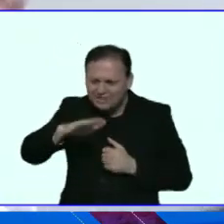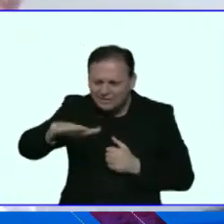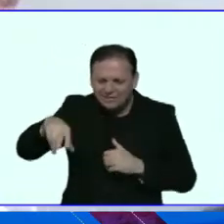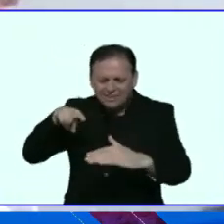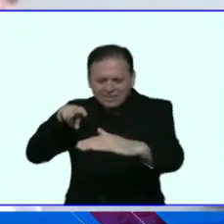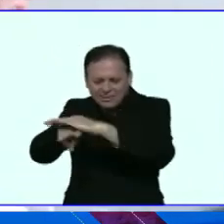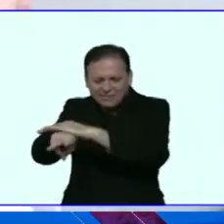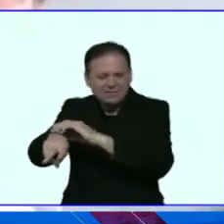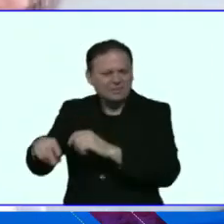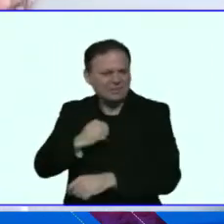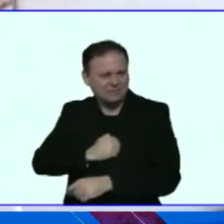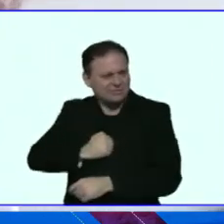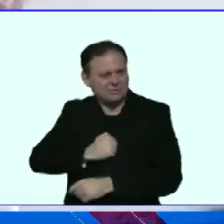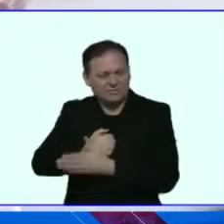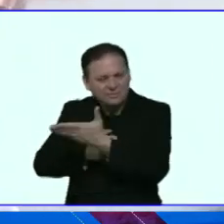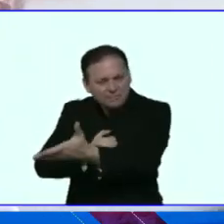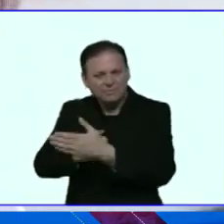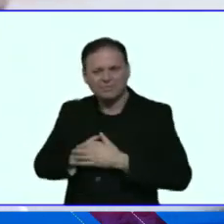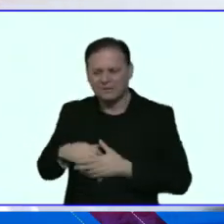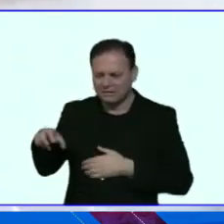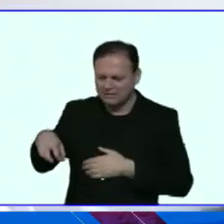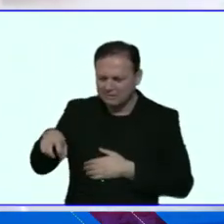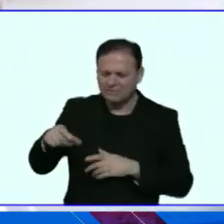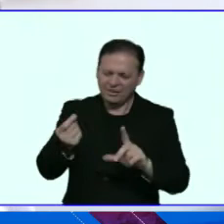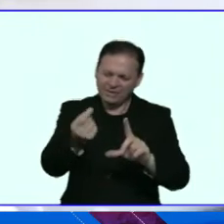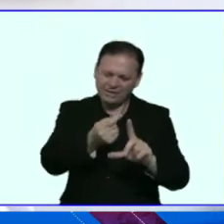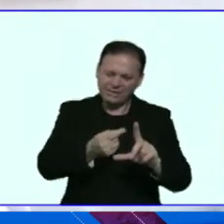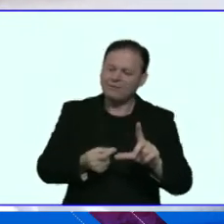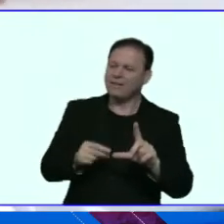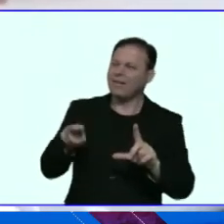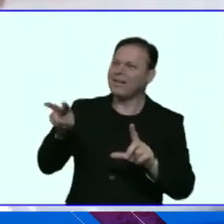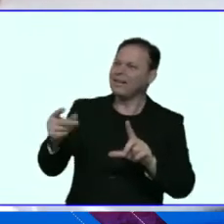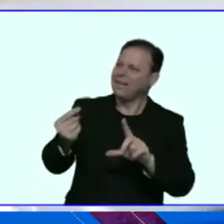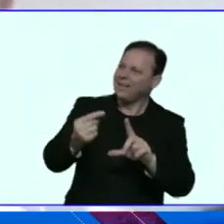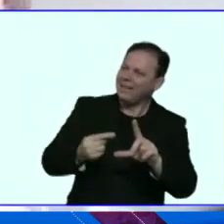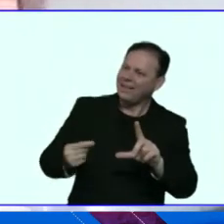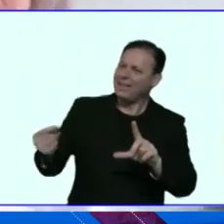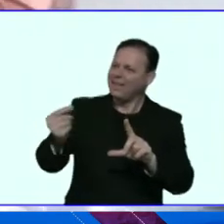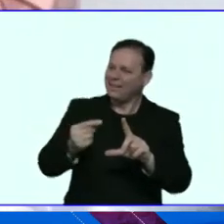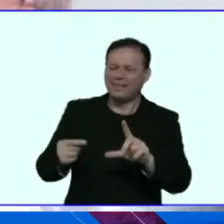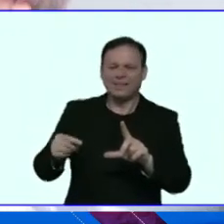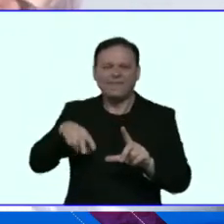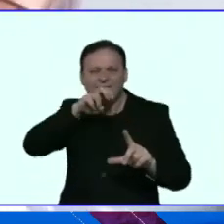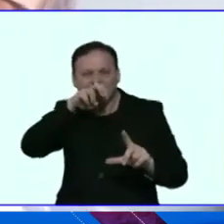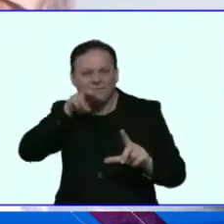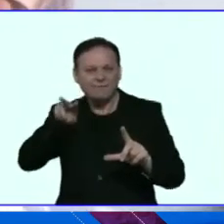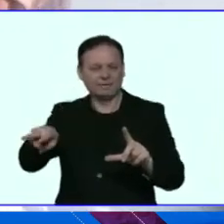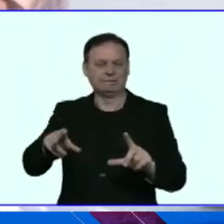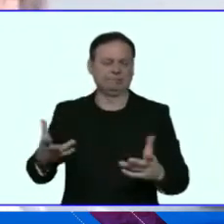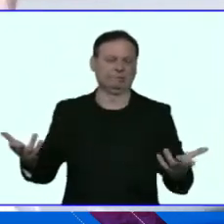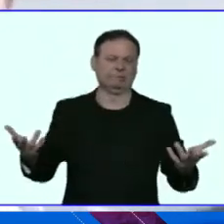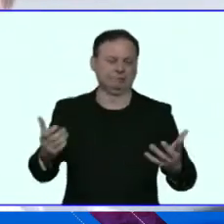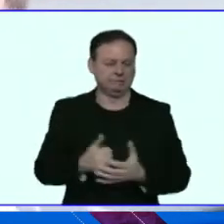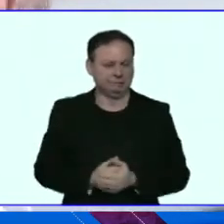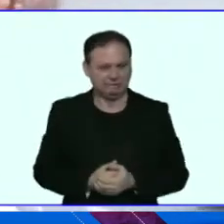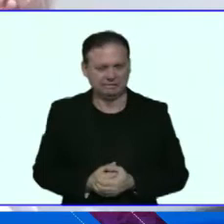que pasan mal, ellos son los que dibujan la rata en sus dibujos. Por un lado eso, y por el otro es un desprecio a nuestra tarea.